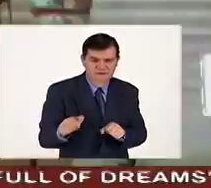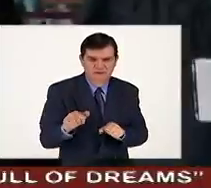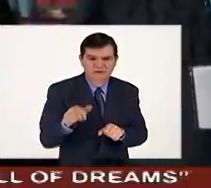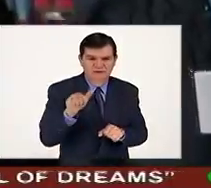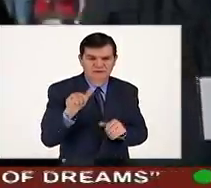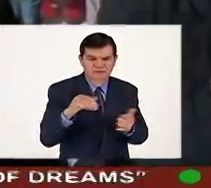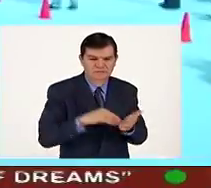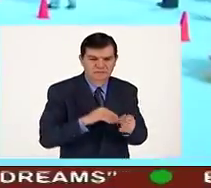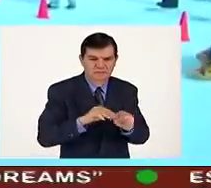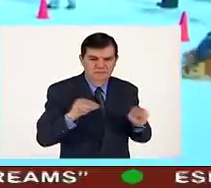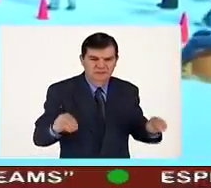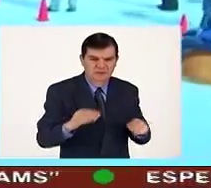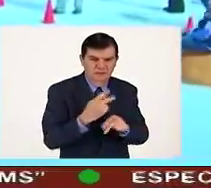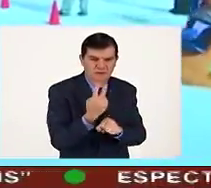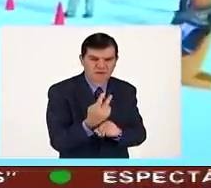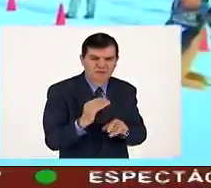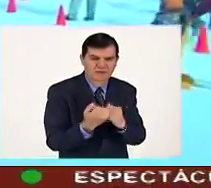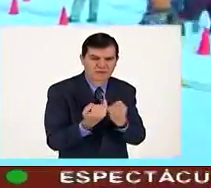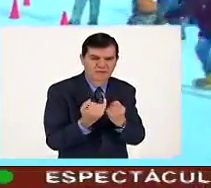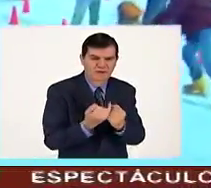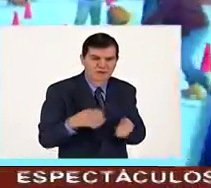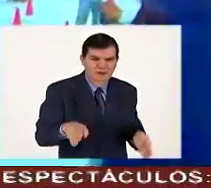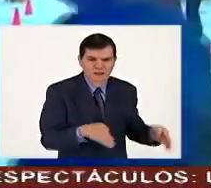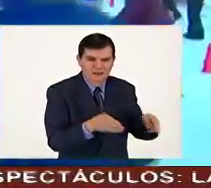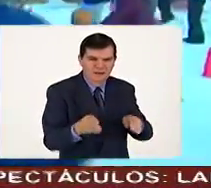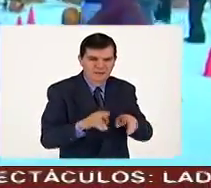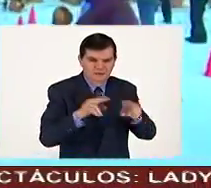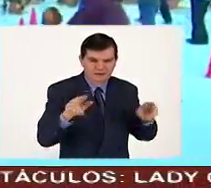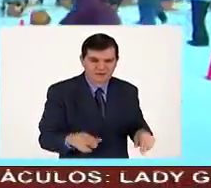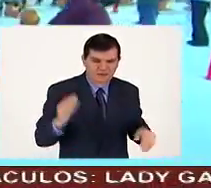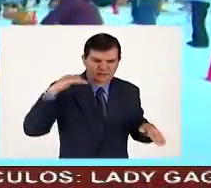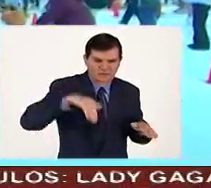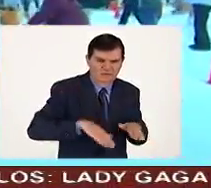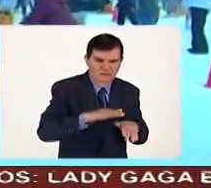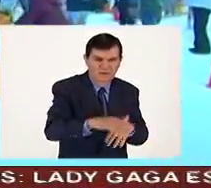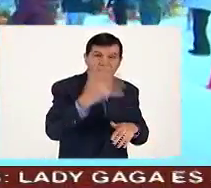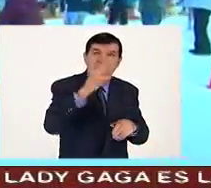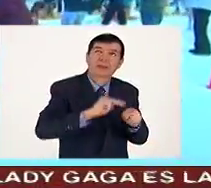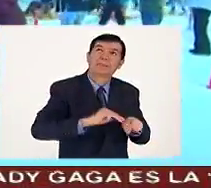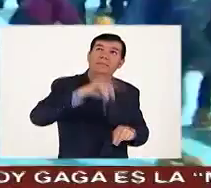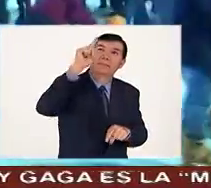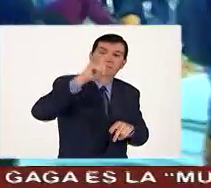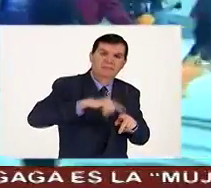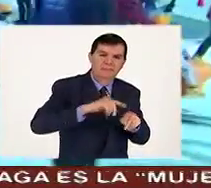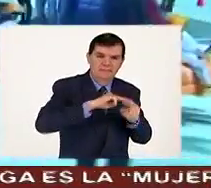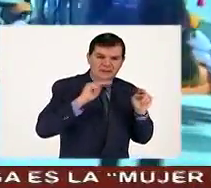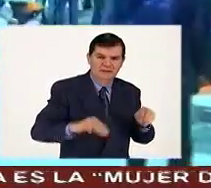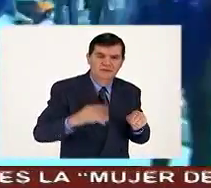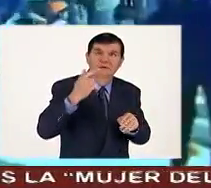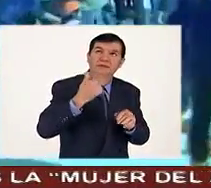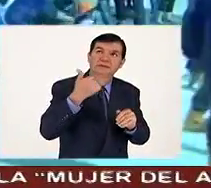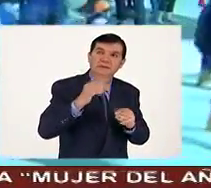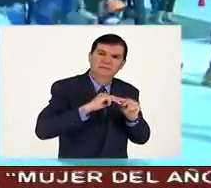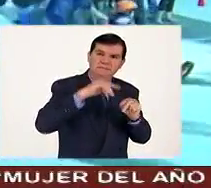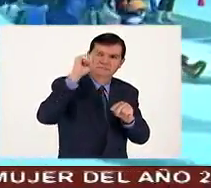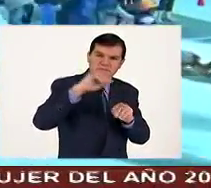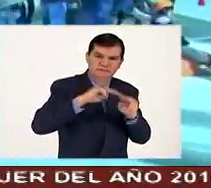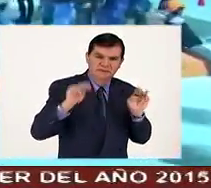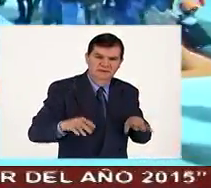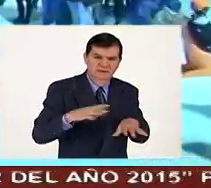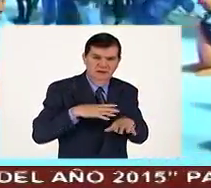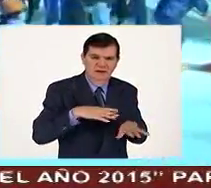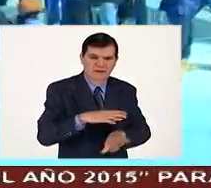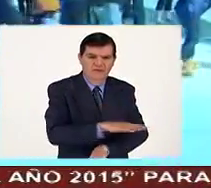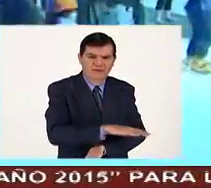metros cuadrados. También hay caminos de hielo y dos toboganes, uno de 10 metros de altura y otro de 6. Además cuenta con focas